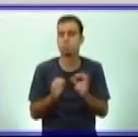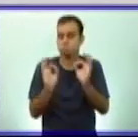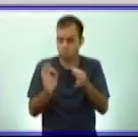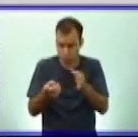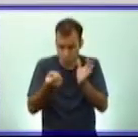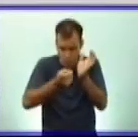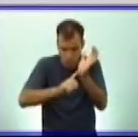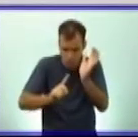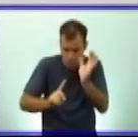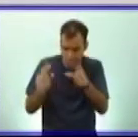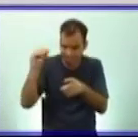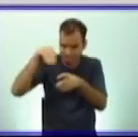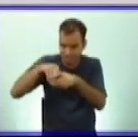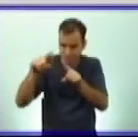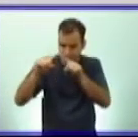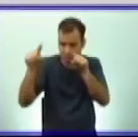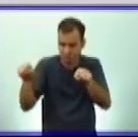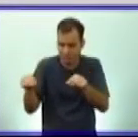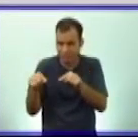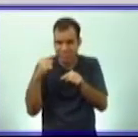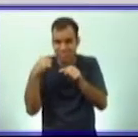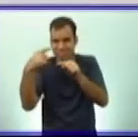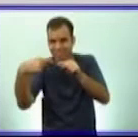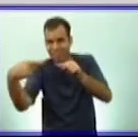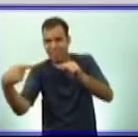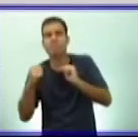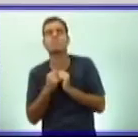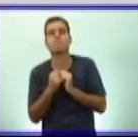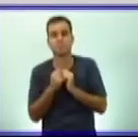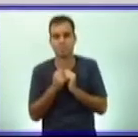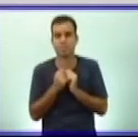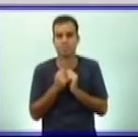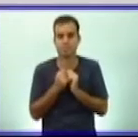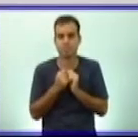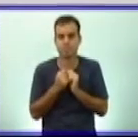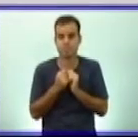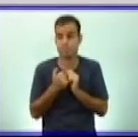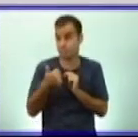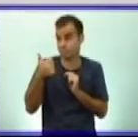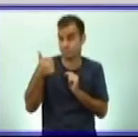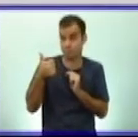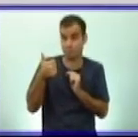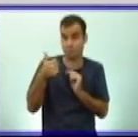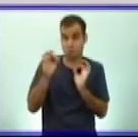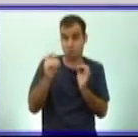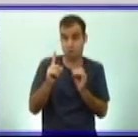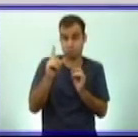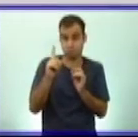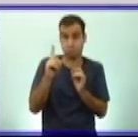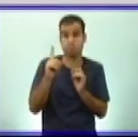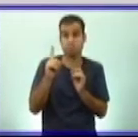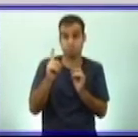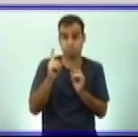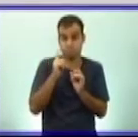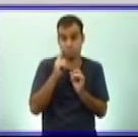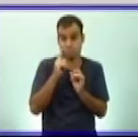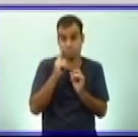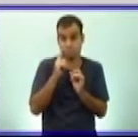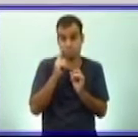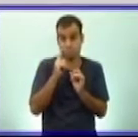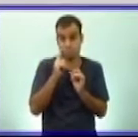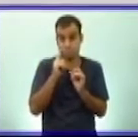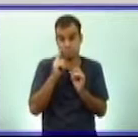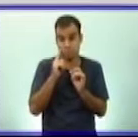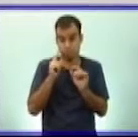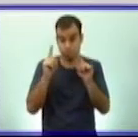en el sistema. En ocasiones, toda la energía estaba almacenada en el inductor y después toda la energía puede que esté almacenada en el inductor y